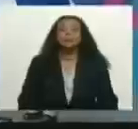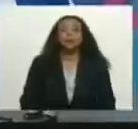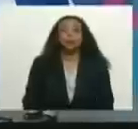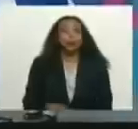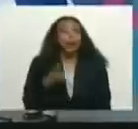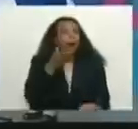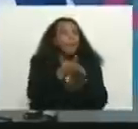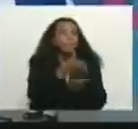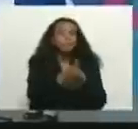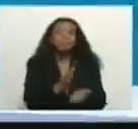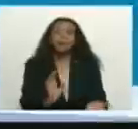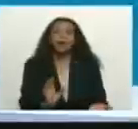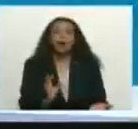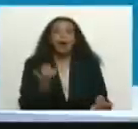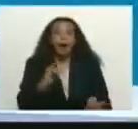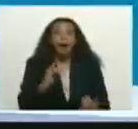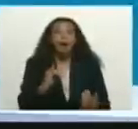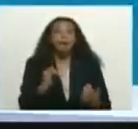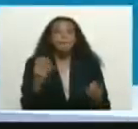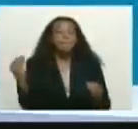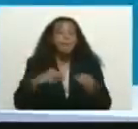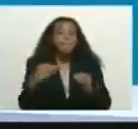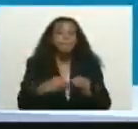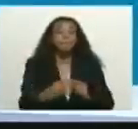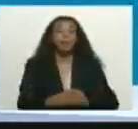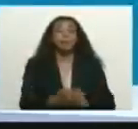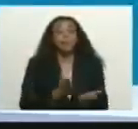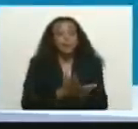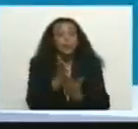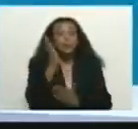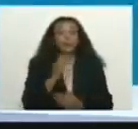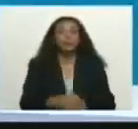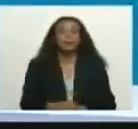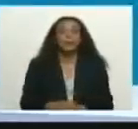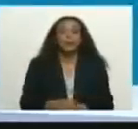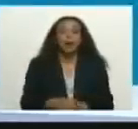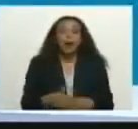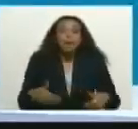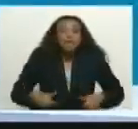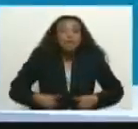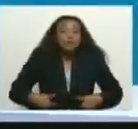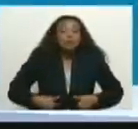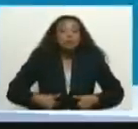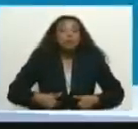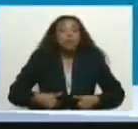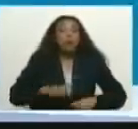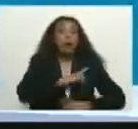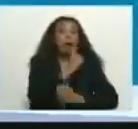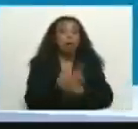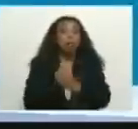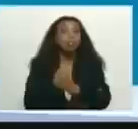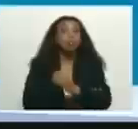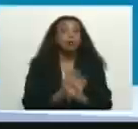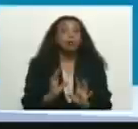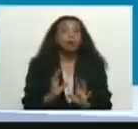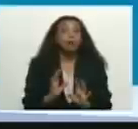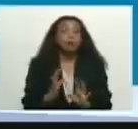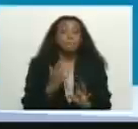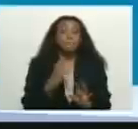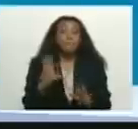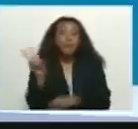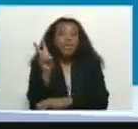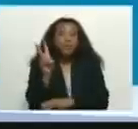avanzar. Tenemos que avanzar mucho más. Tenemos que hacer un esfuerzo superior, porque Venezuela es